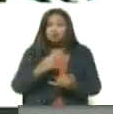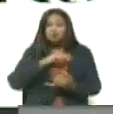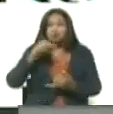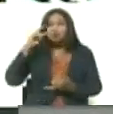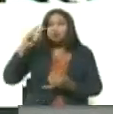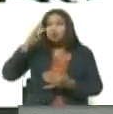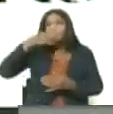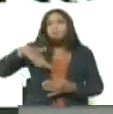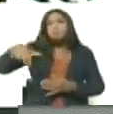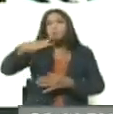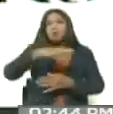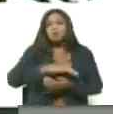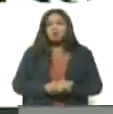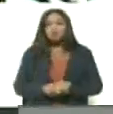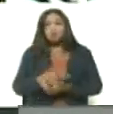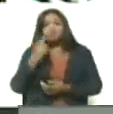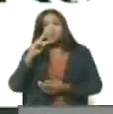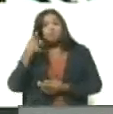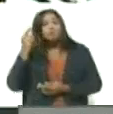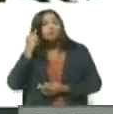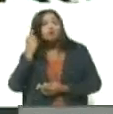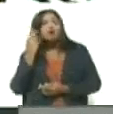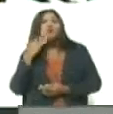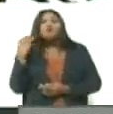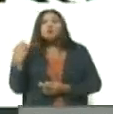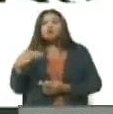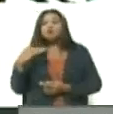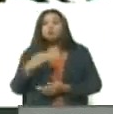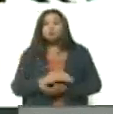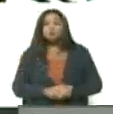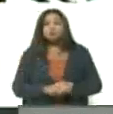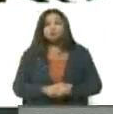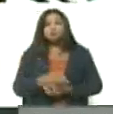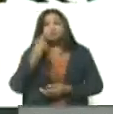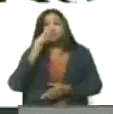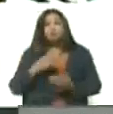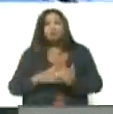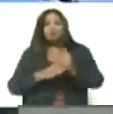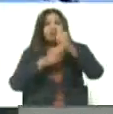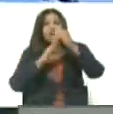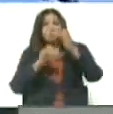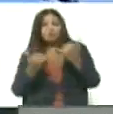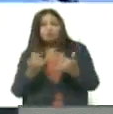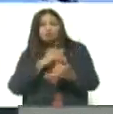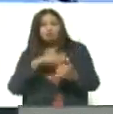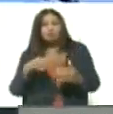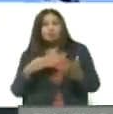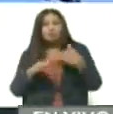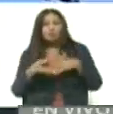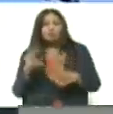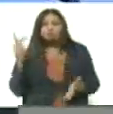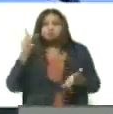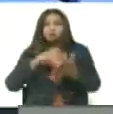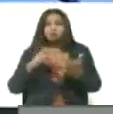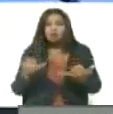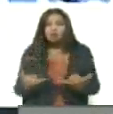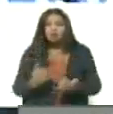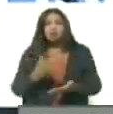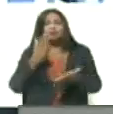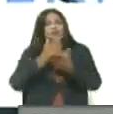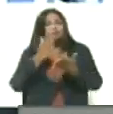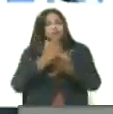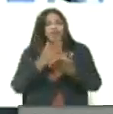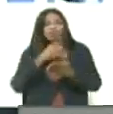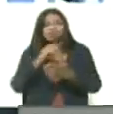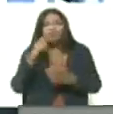pueblo, aquí hay unas mujeres, aquí hay una juventud, aquí hay un liderazgo que siempre va a estar presente, que siempre va a